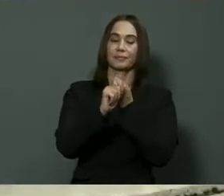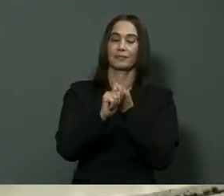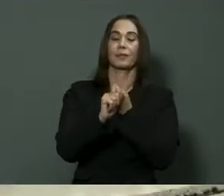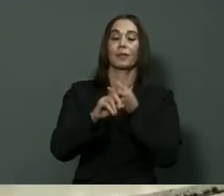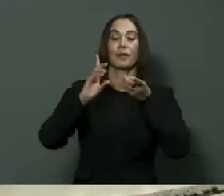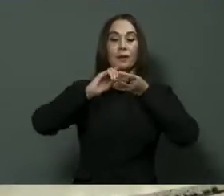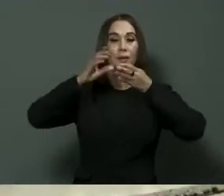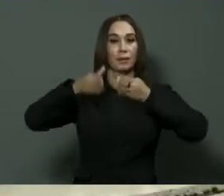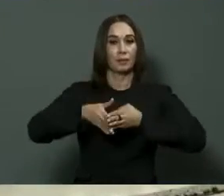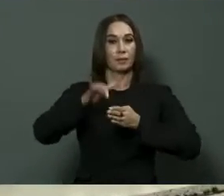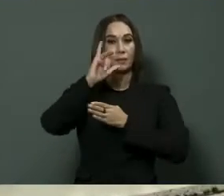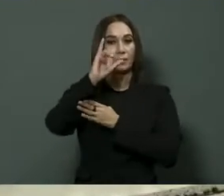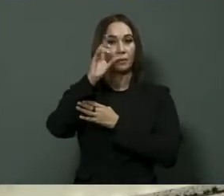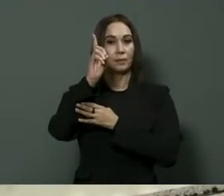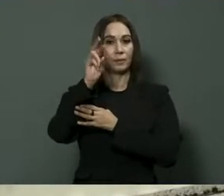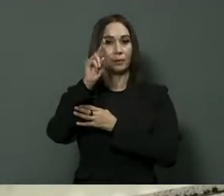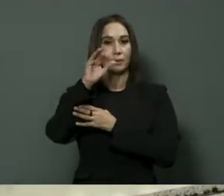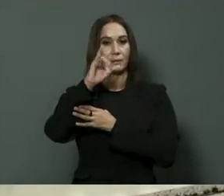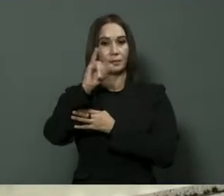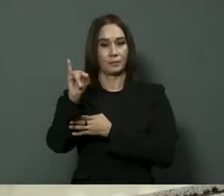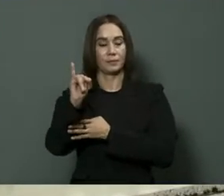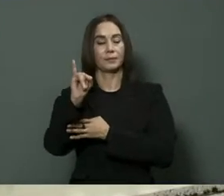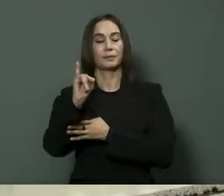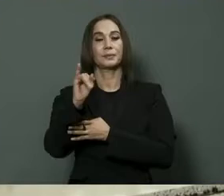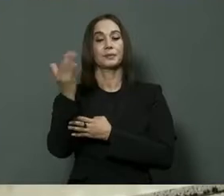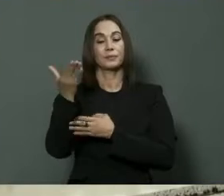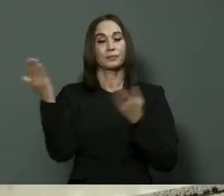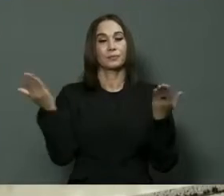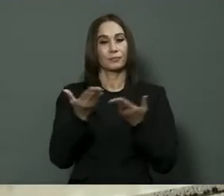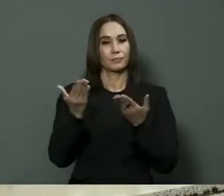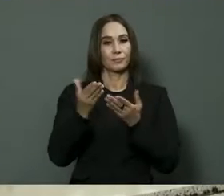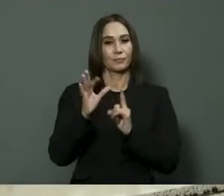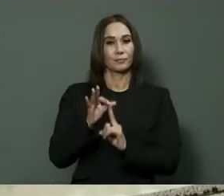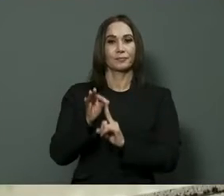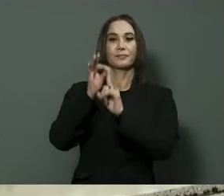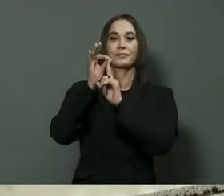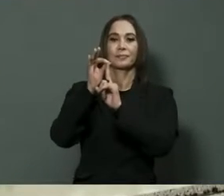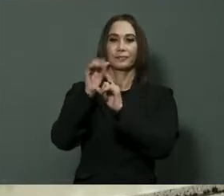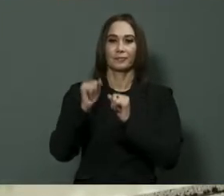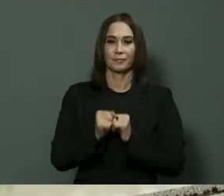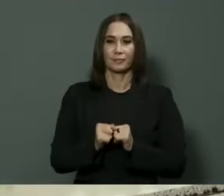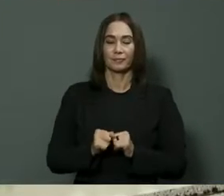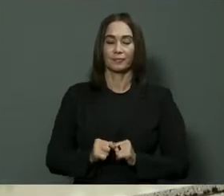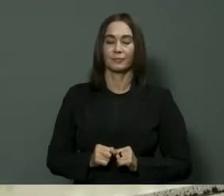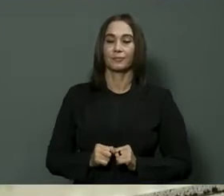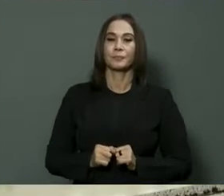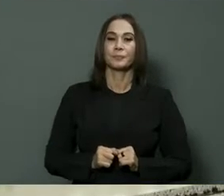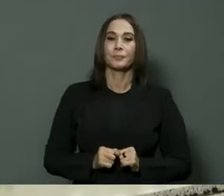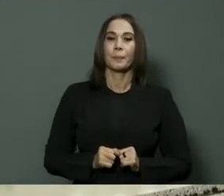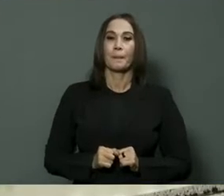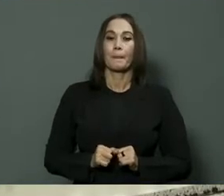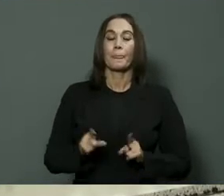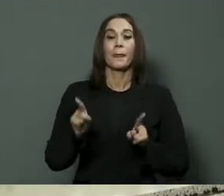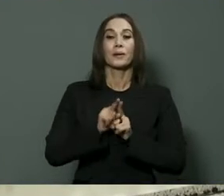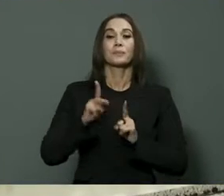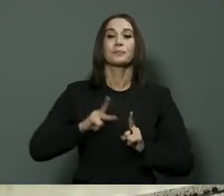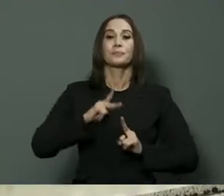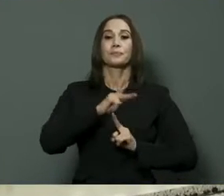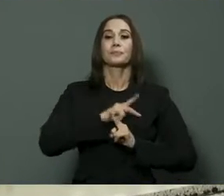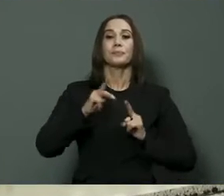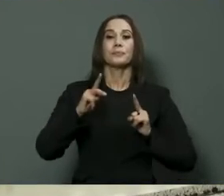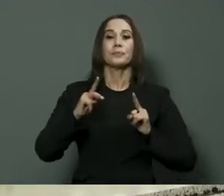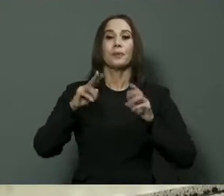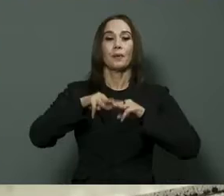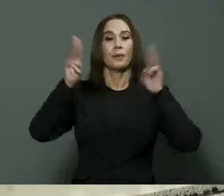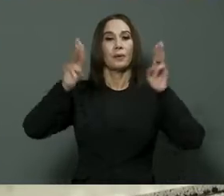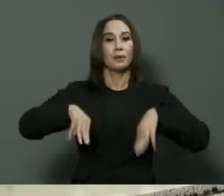el director del INDRI, quien nos acompaña de manera muy especial, al viceministro de Interior y